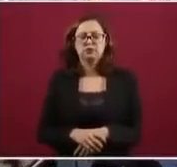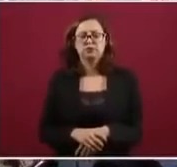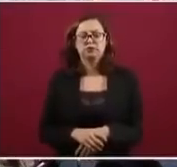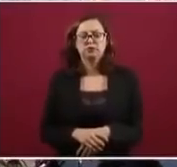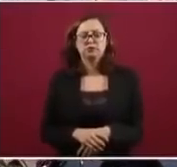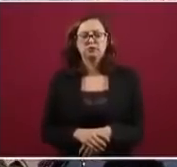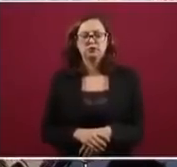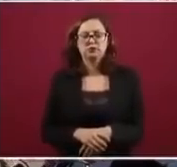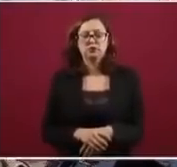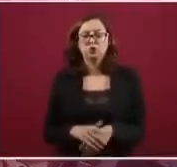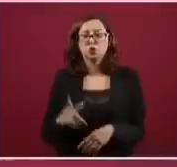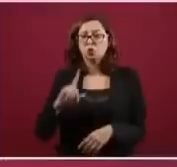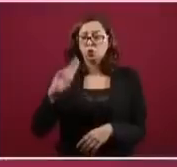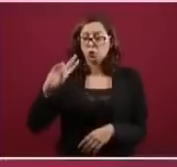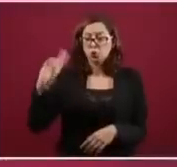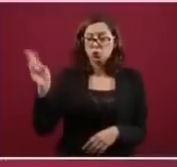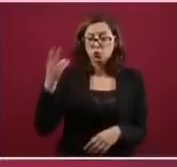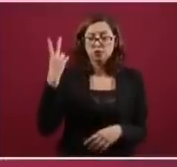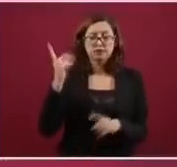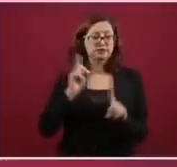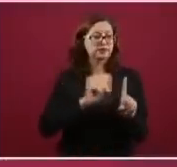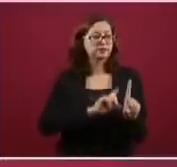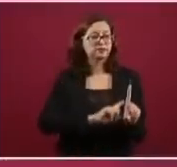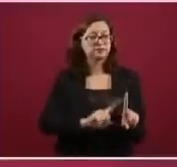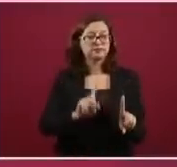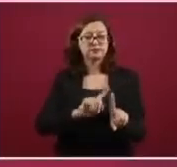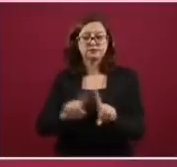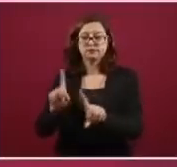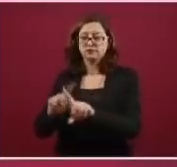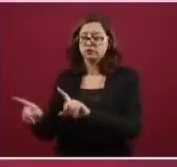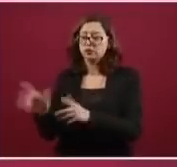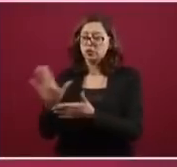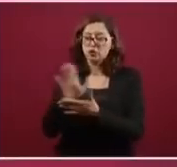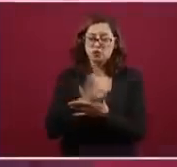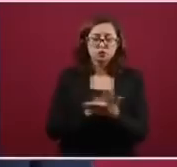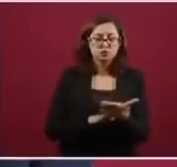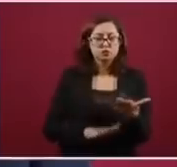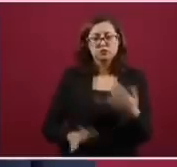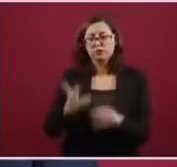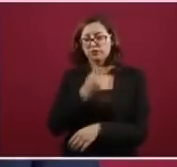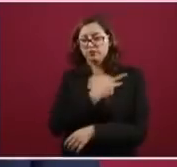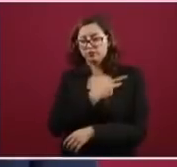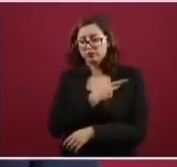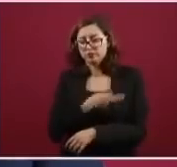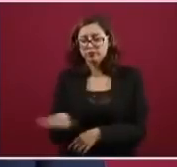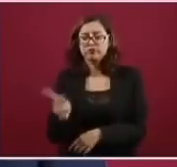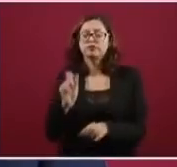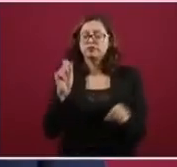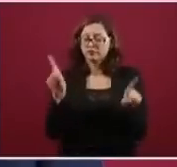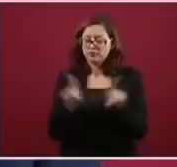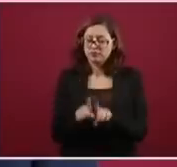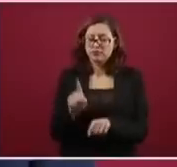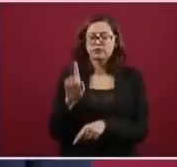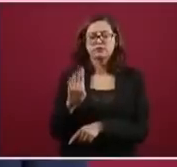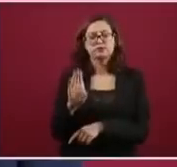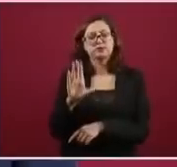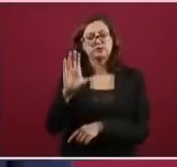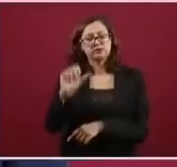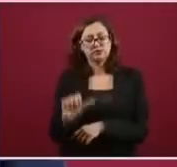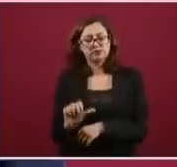en las universidades de familias humildes de familias pobres su beca